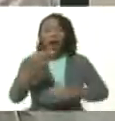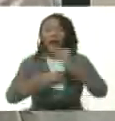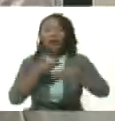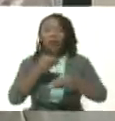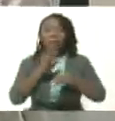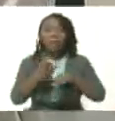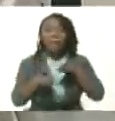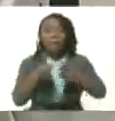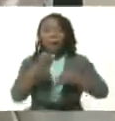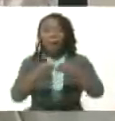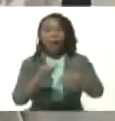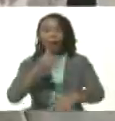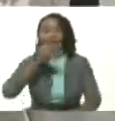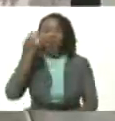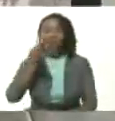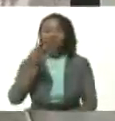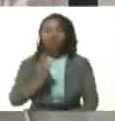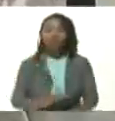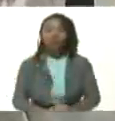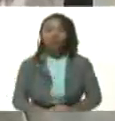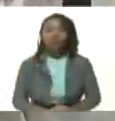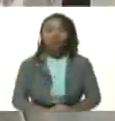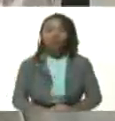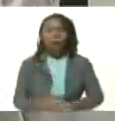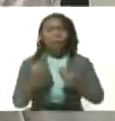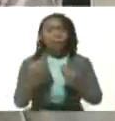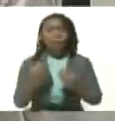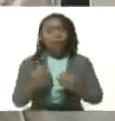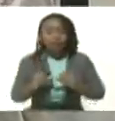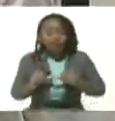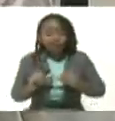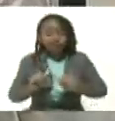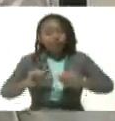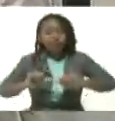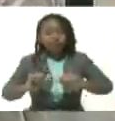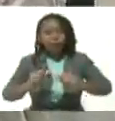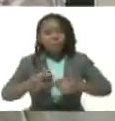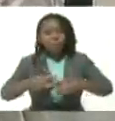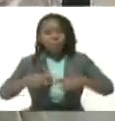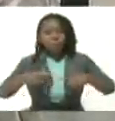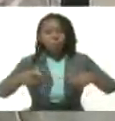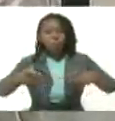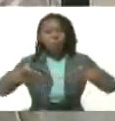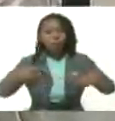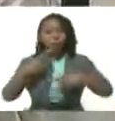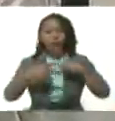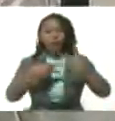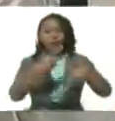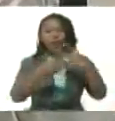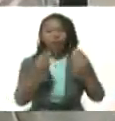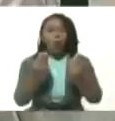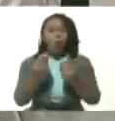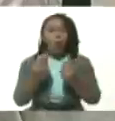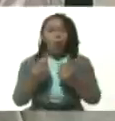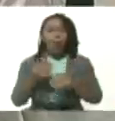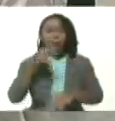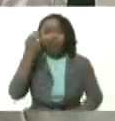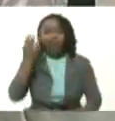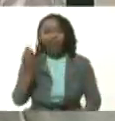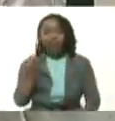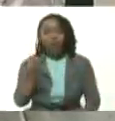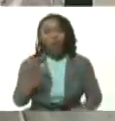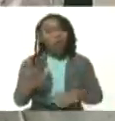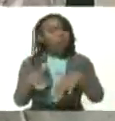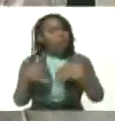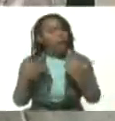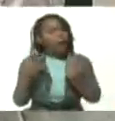pasos certeros para estimular el crecimiento productivo de la economía real. ¿Cuál es la